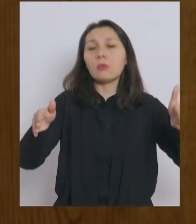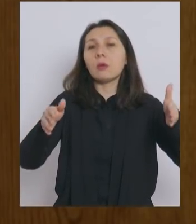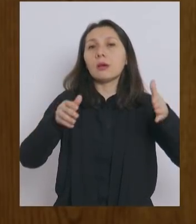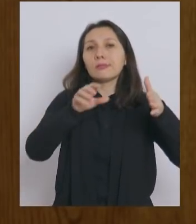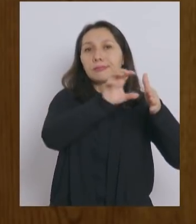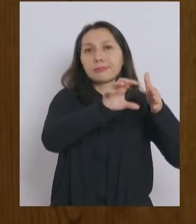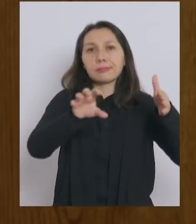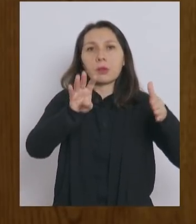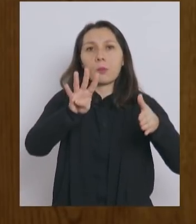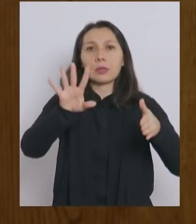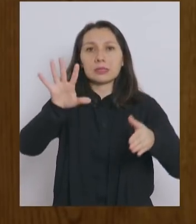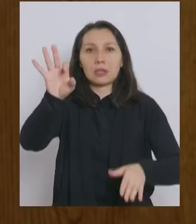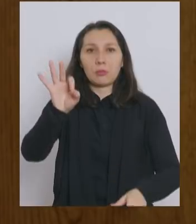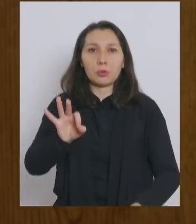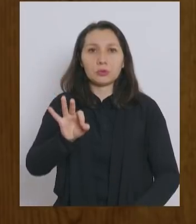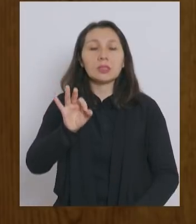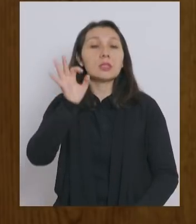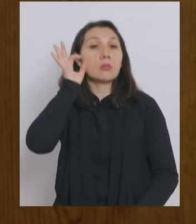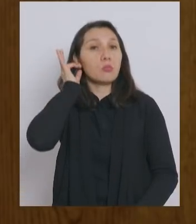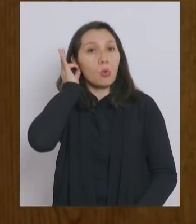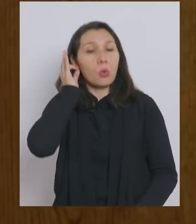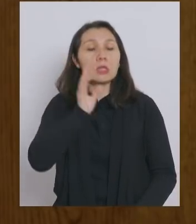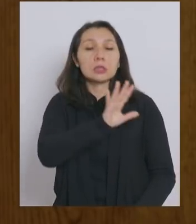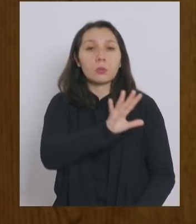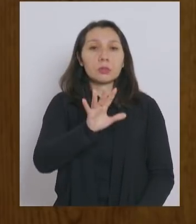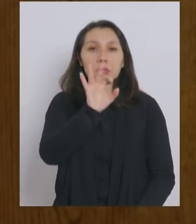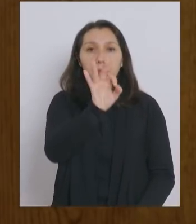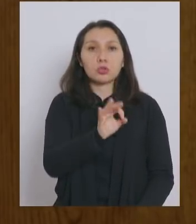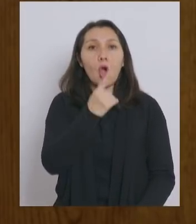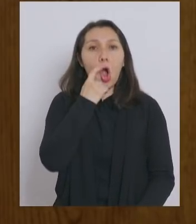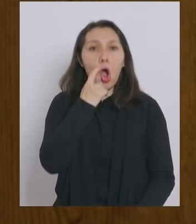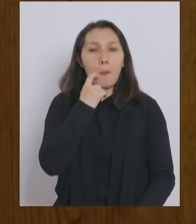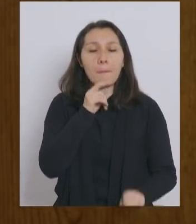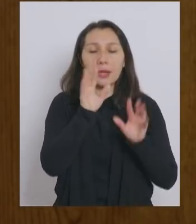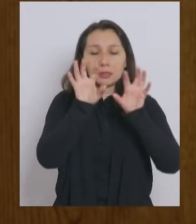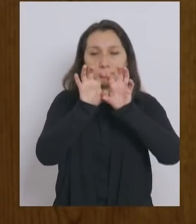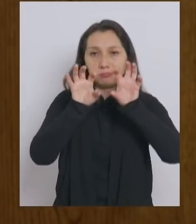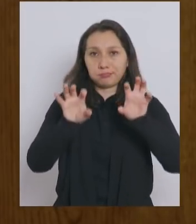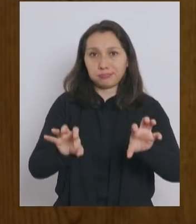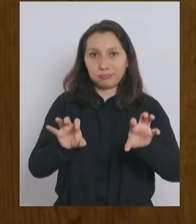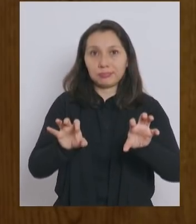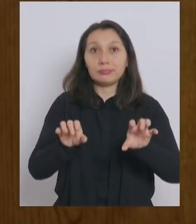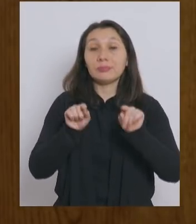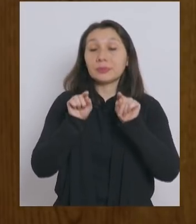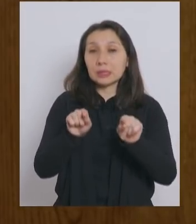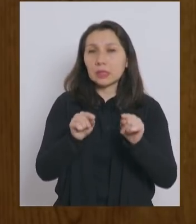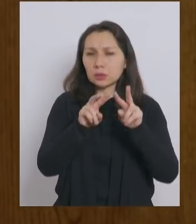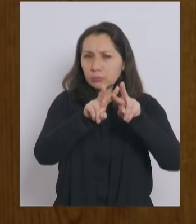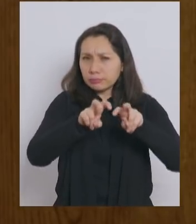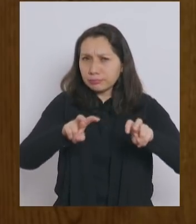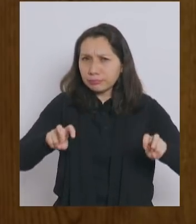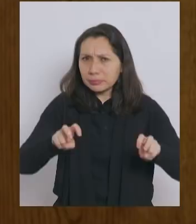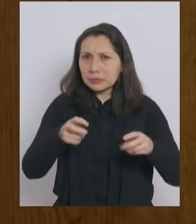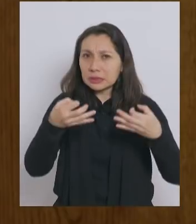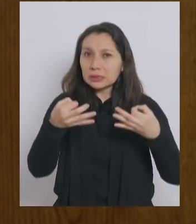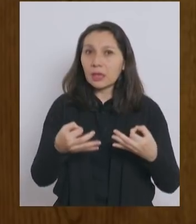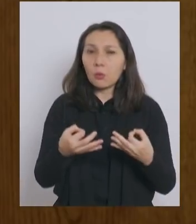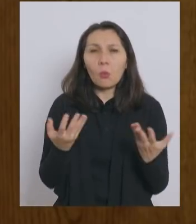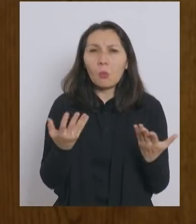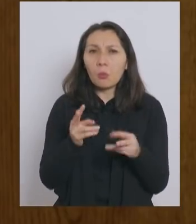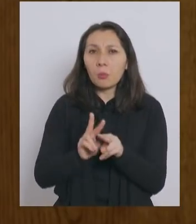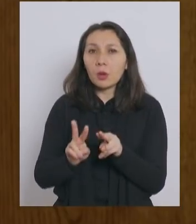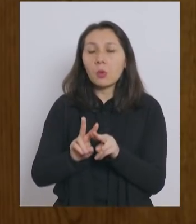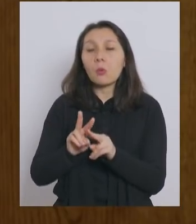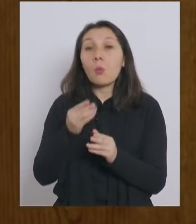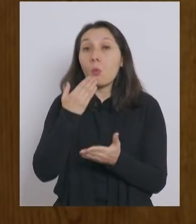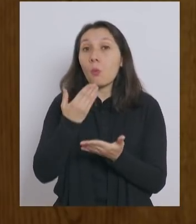de 45% en mujeres y 55% en hombres. Este análisis de seguridad se realizó